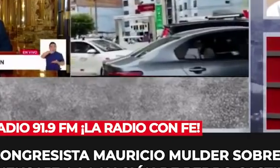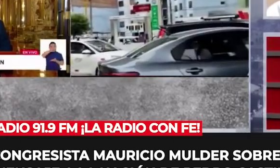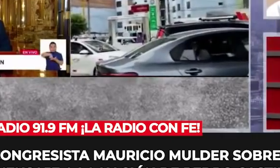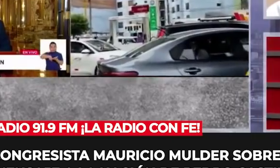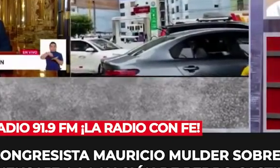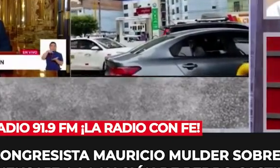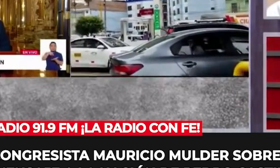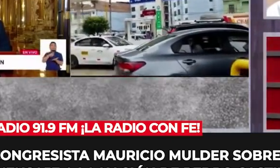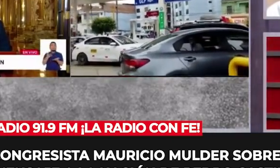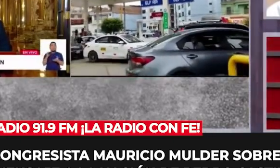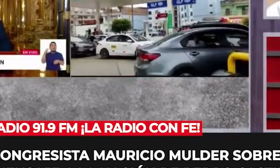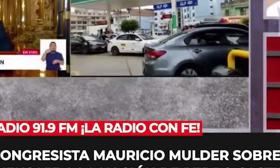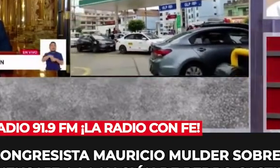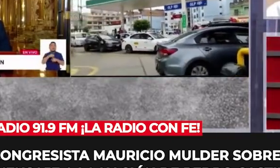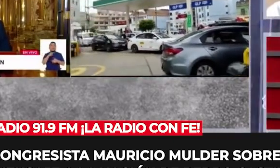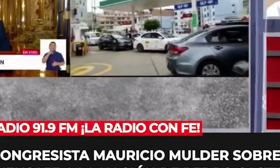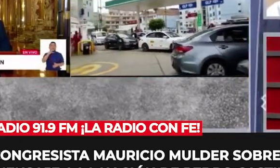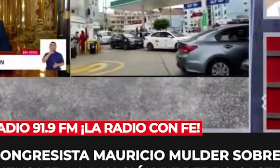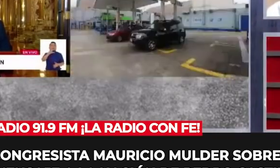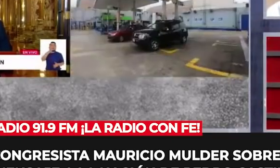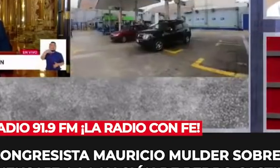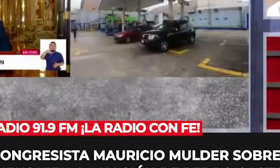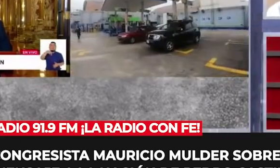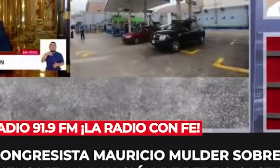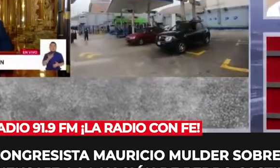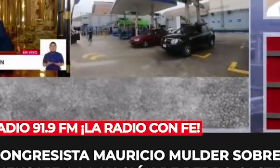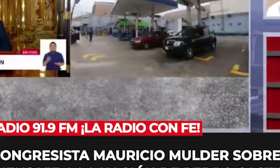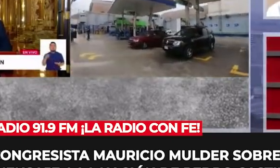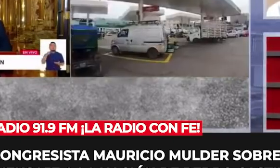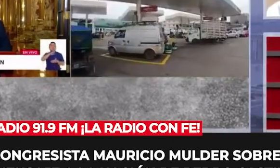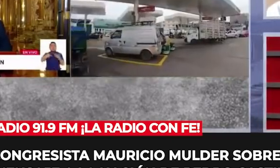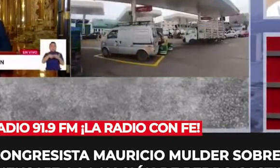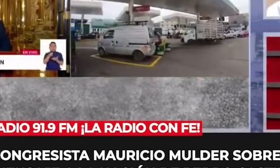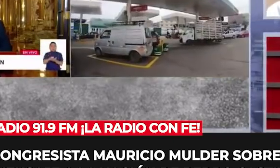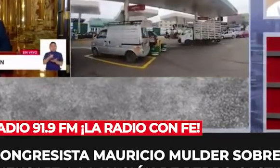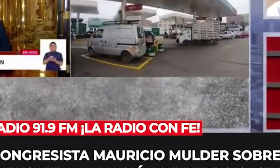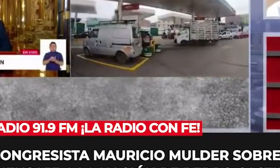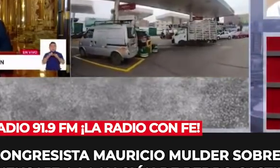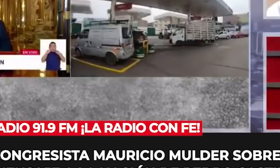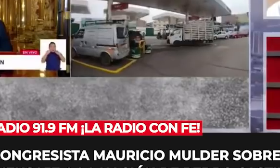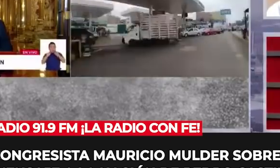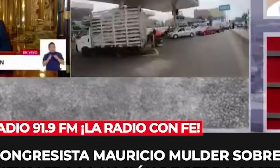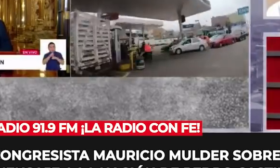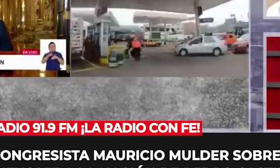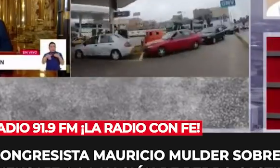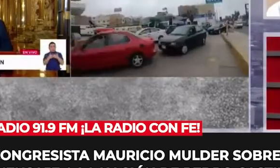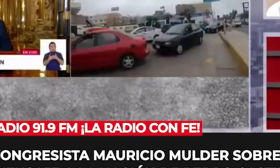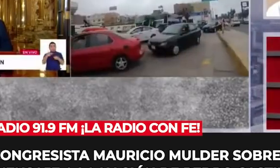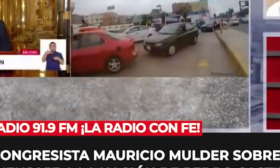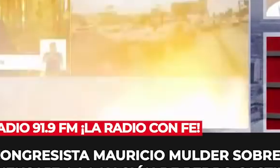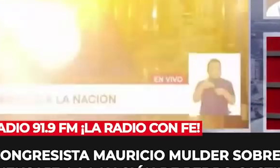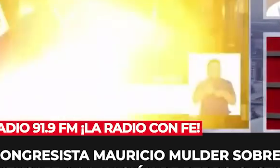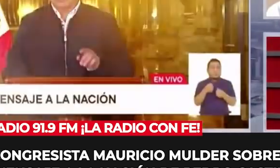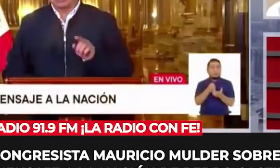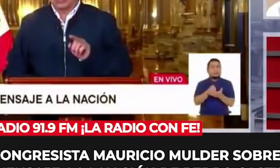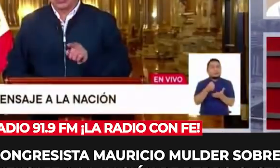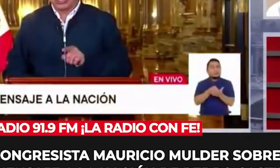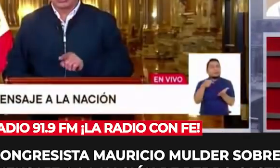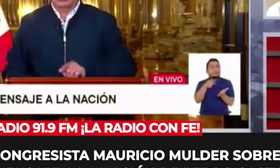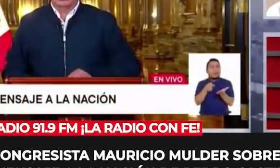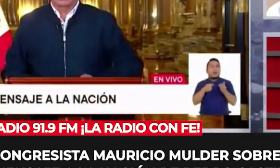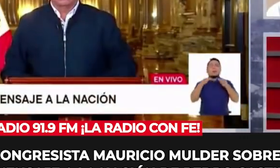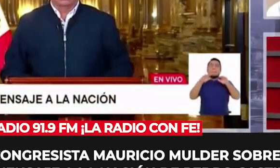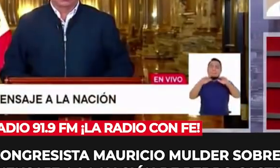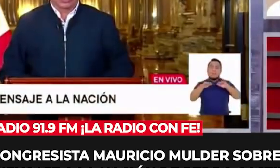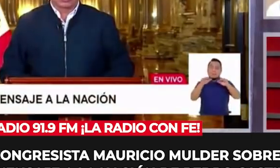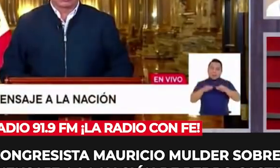diferencia en Europa. Pero yo insisto, no es, acá no es que yo te ruqueo porque se me ocurre, ¿eh? O sea, ya